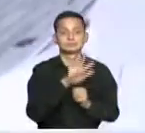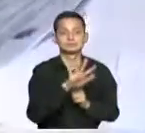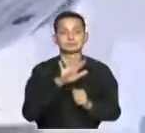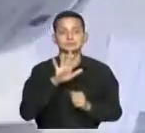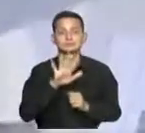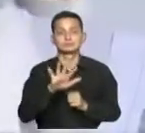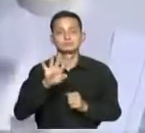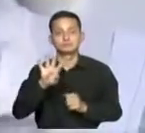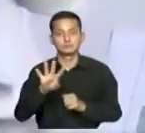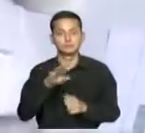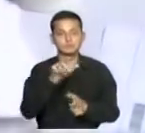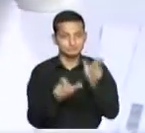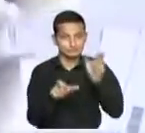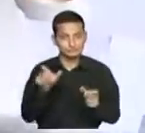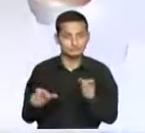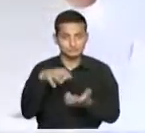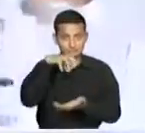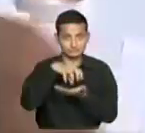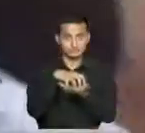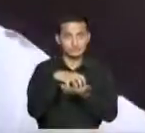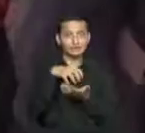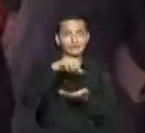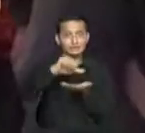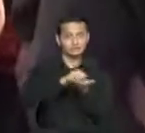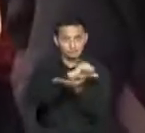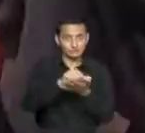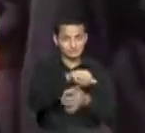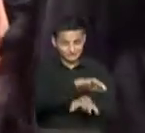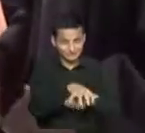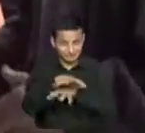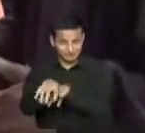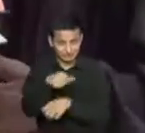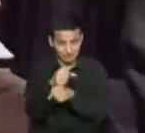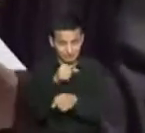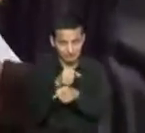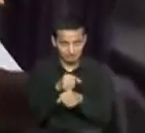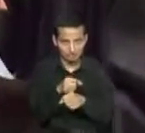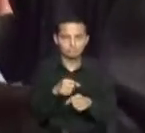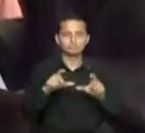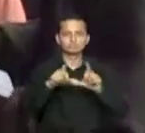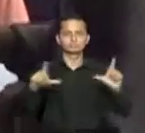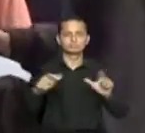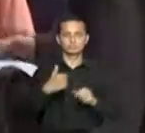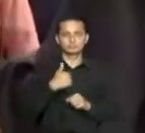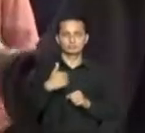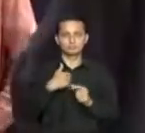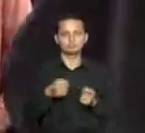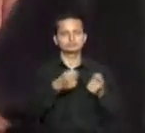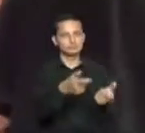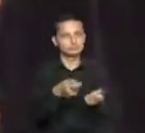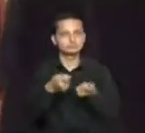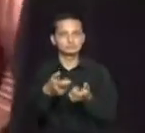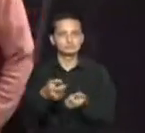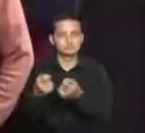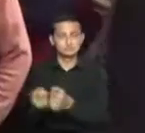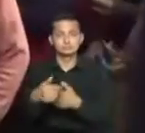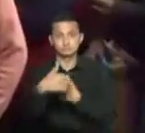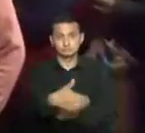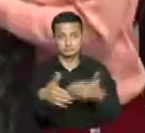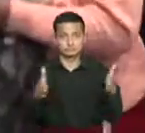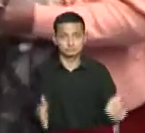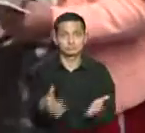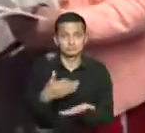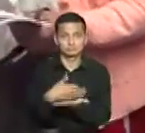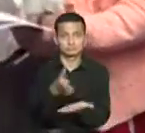3.554 agricultores de la provincia de Azuay hoy cuentan con títulos de propiedad entregados por el Gobierno Nacional a través del Ministerio de